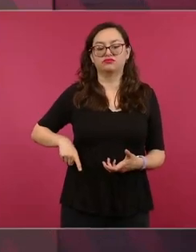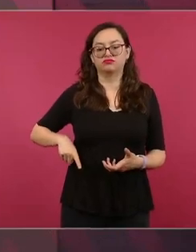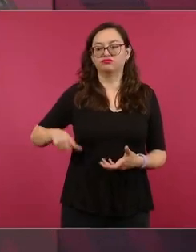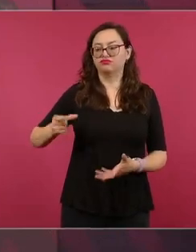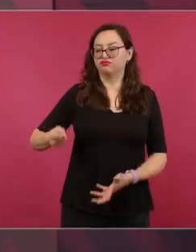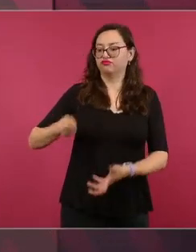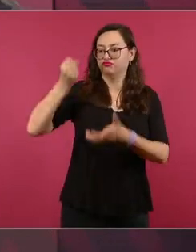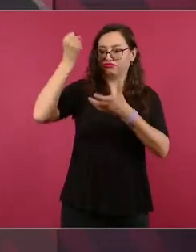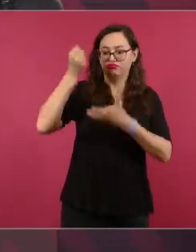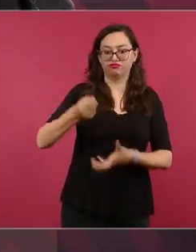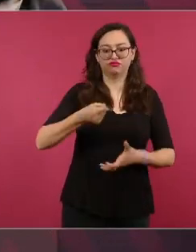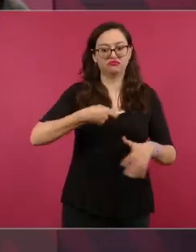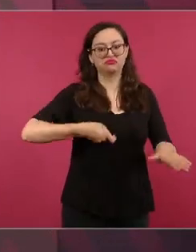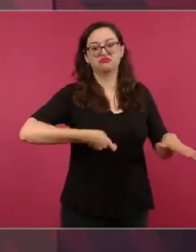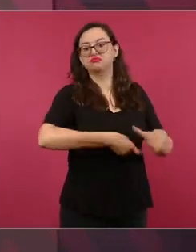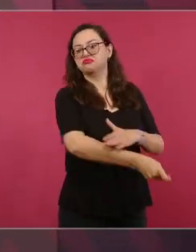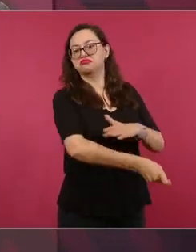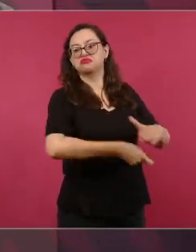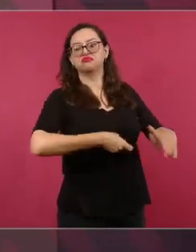Por eso los altos